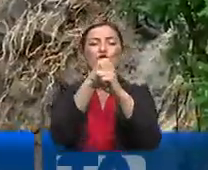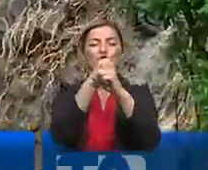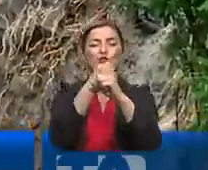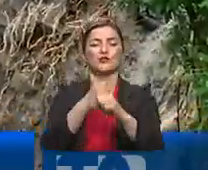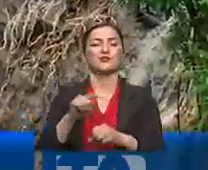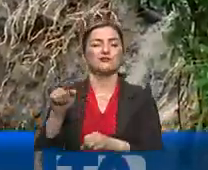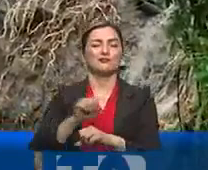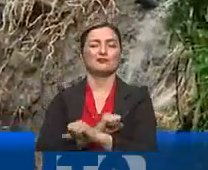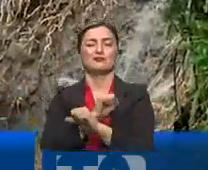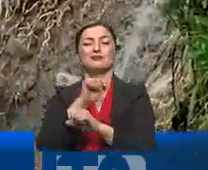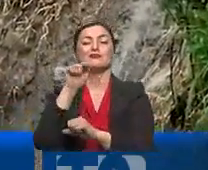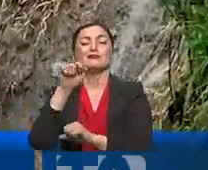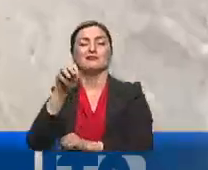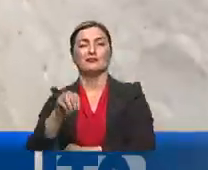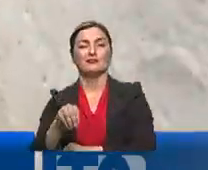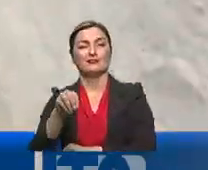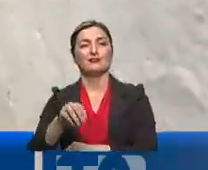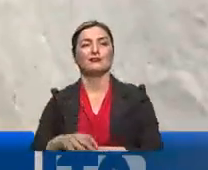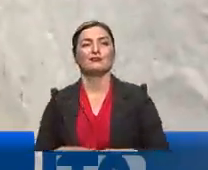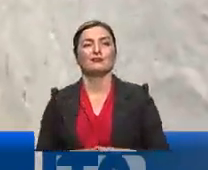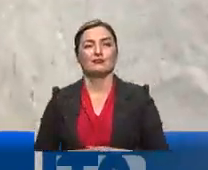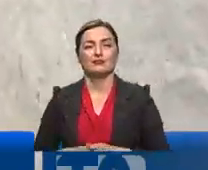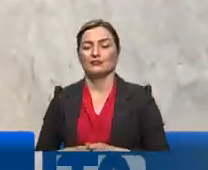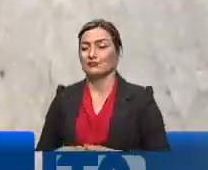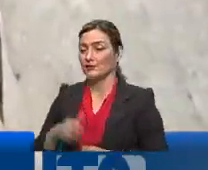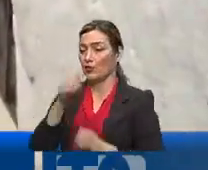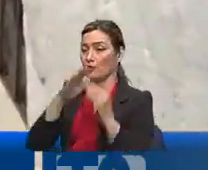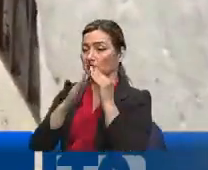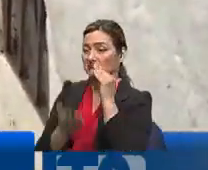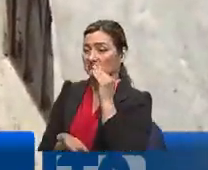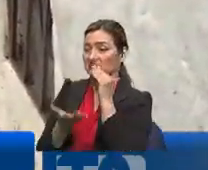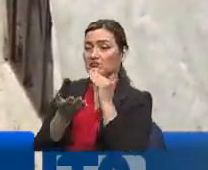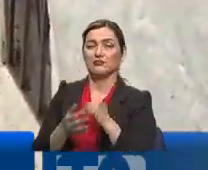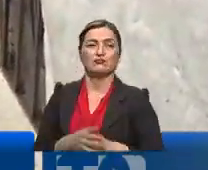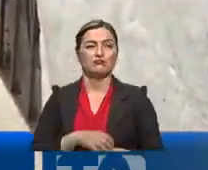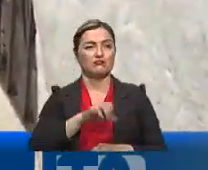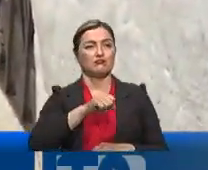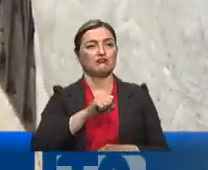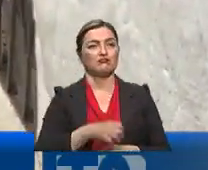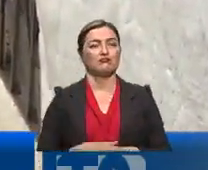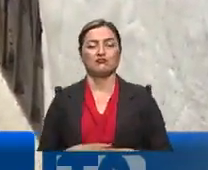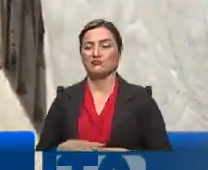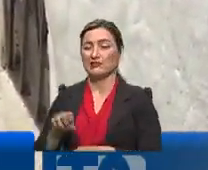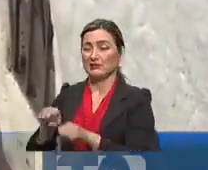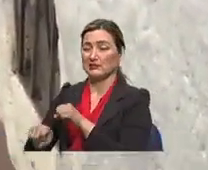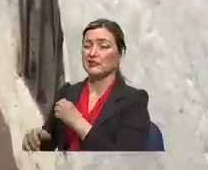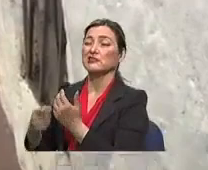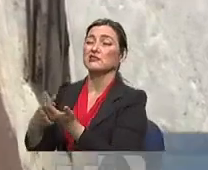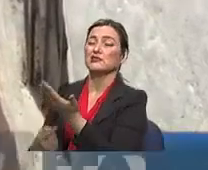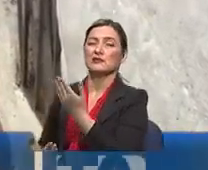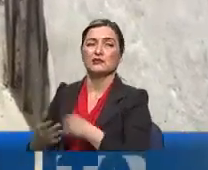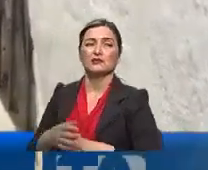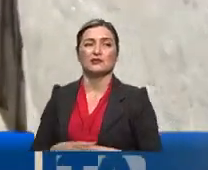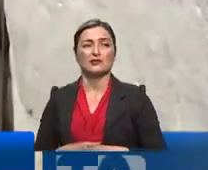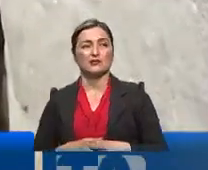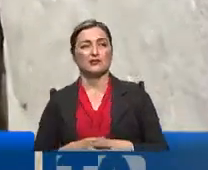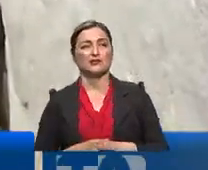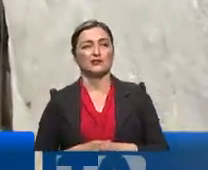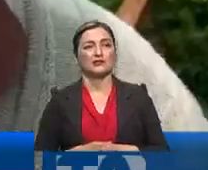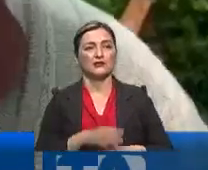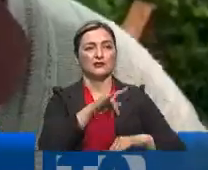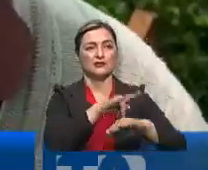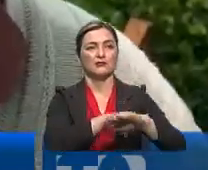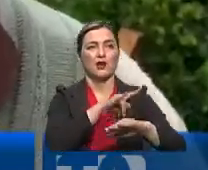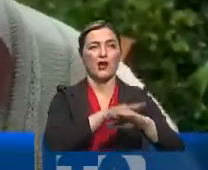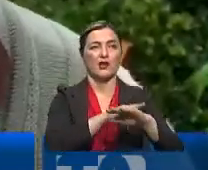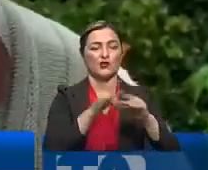afectado fue la parroquia Yacao. ¿El agua entró a la casa? Sí, entró. ¿Qué nomás le afectó? Aquí el baño y acá el